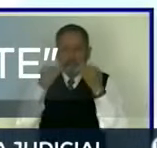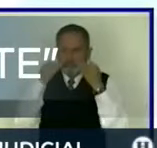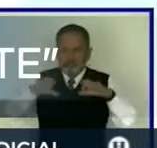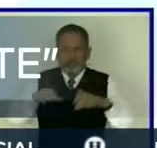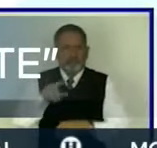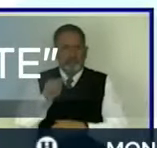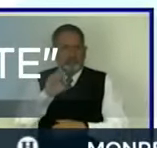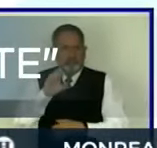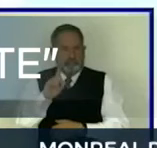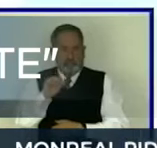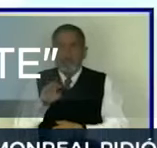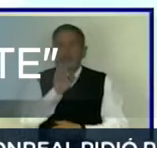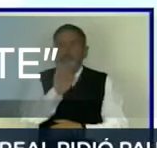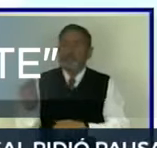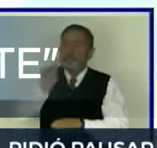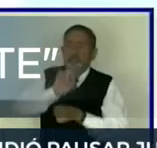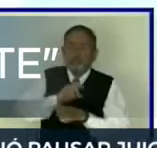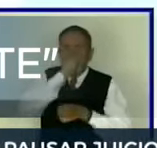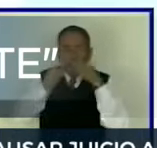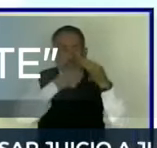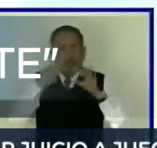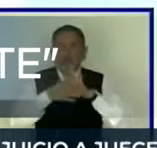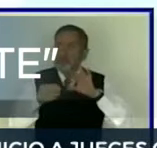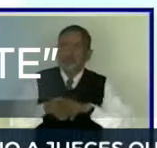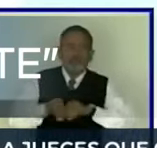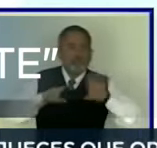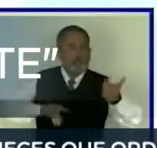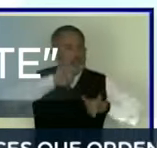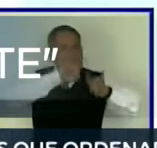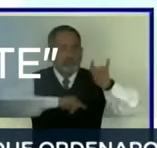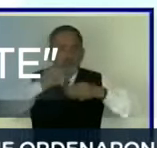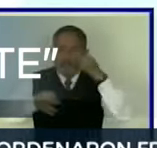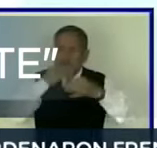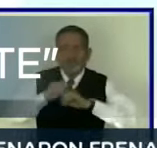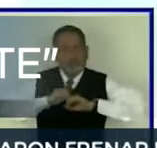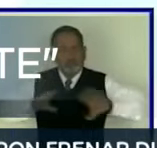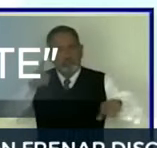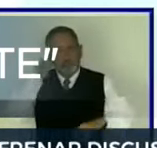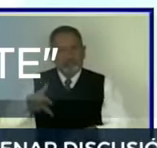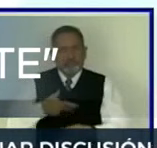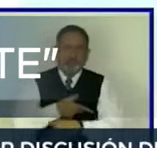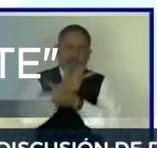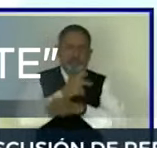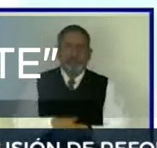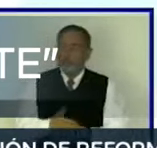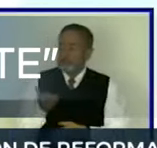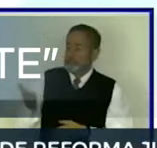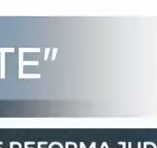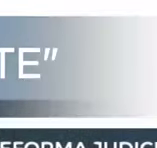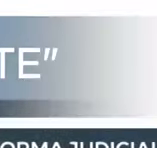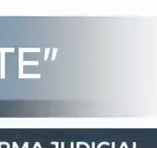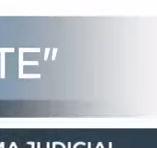Capitalina, a los recursos, al sistema corrupto, ¿no? Pero creo que me fortalezco, me siento muy